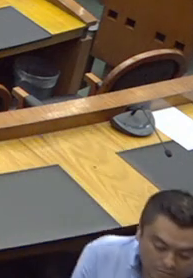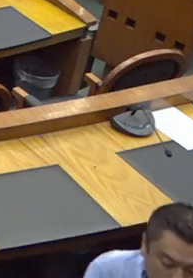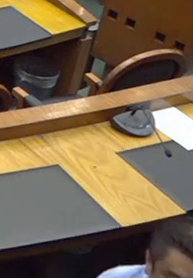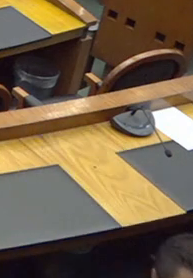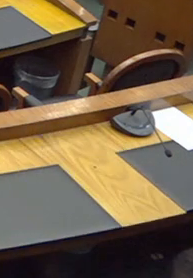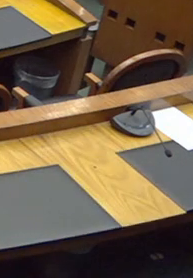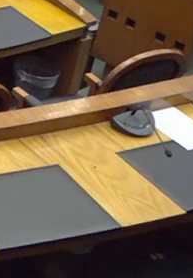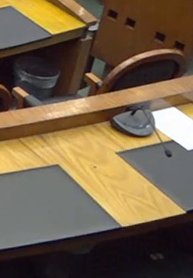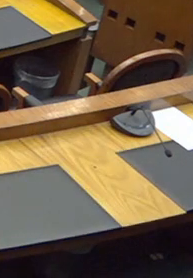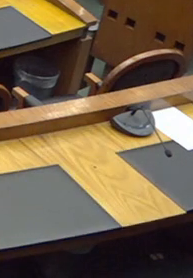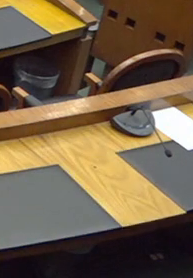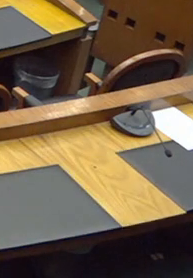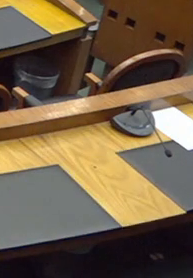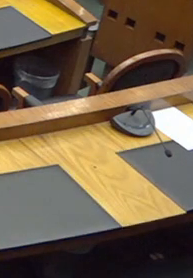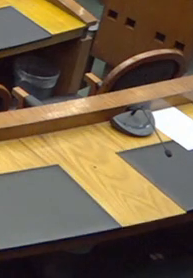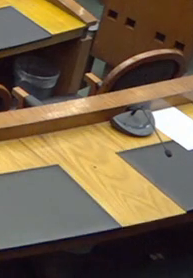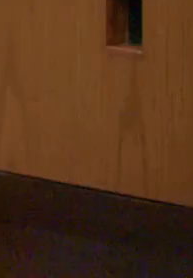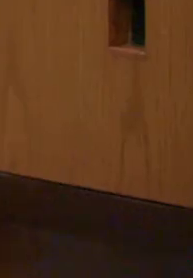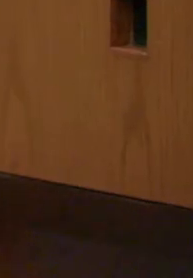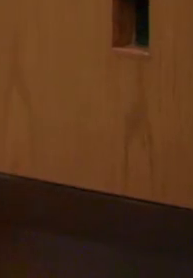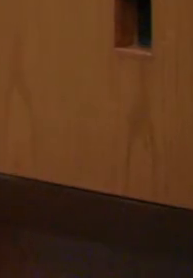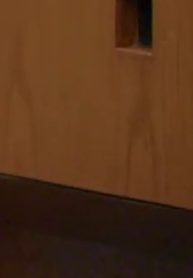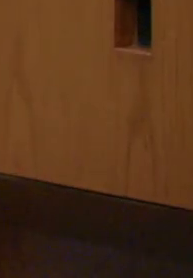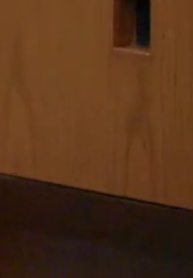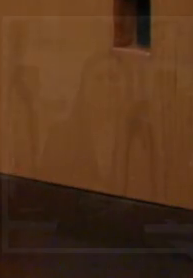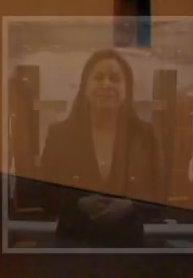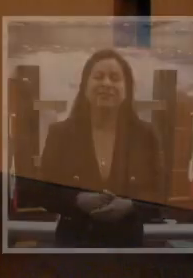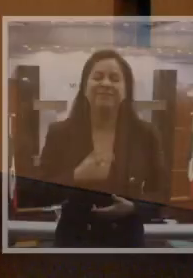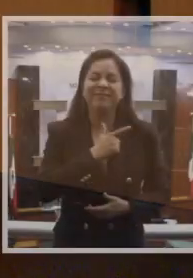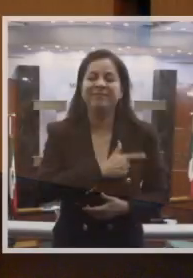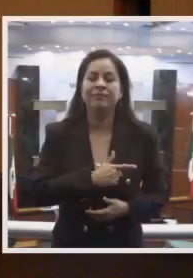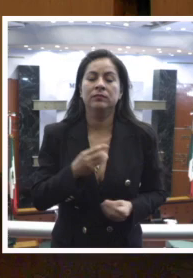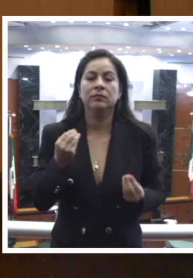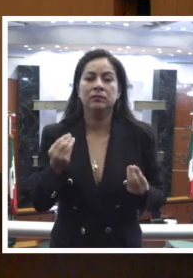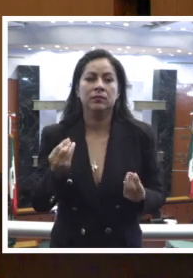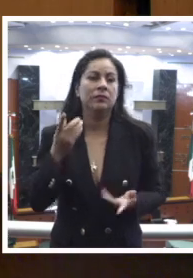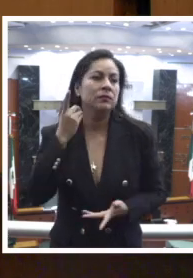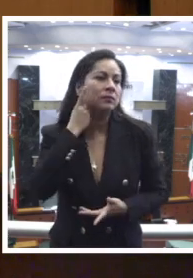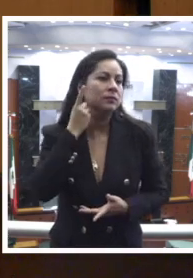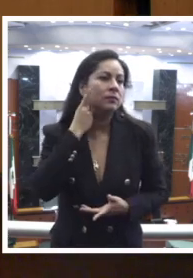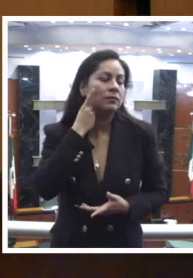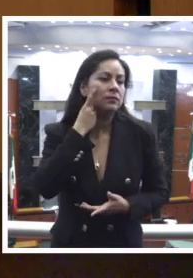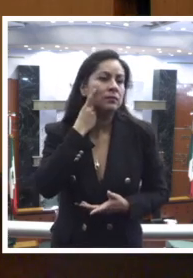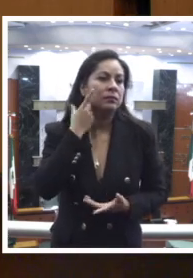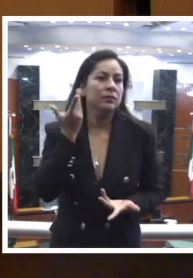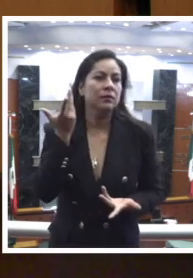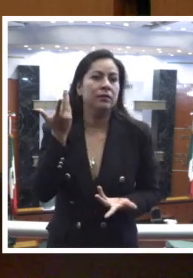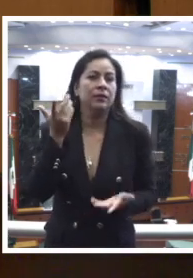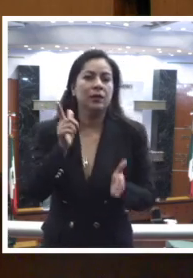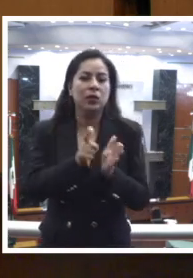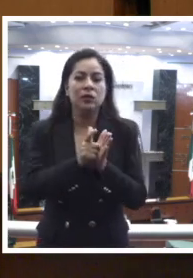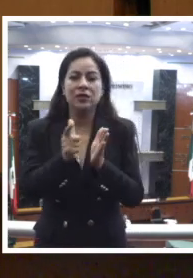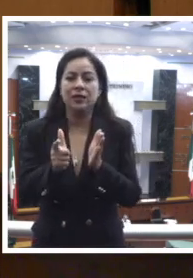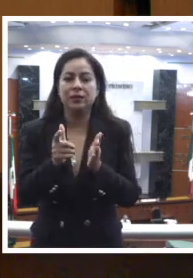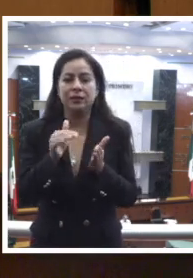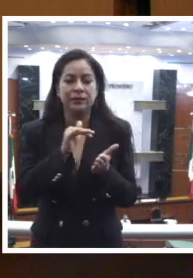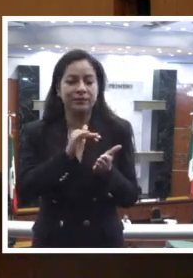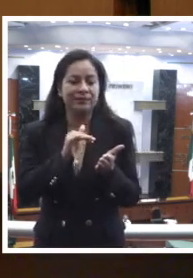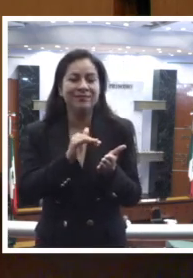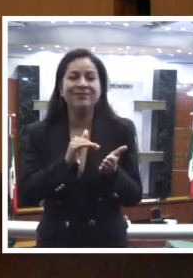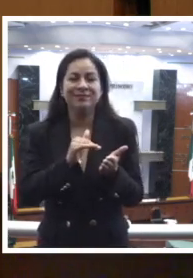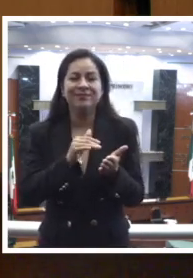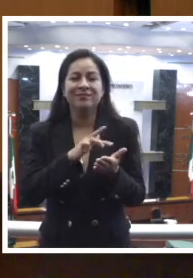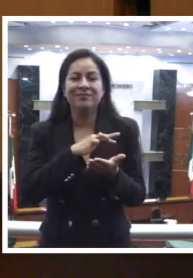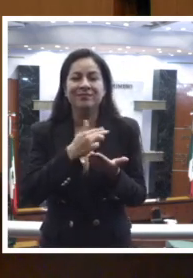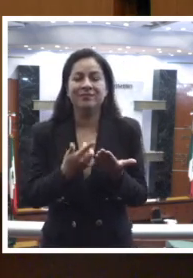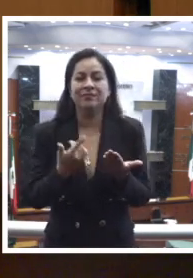Muchas gracias. Bueno, pues con gran gusto, diputada, de haber editado estos libros que es un programa